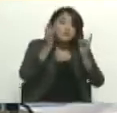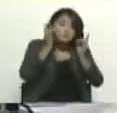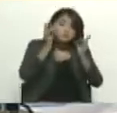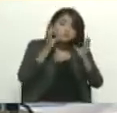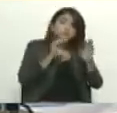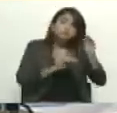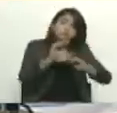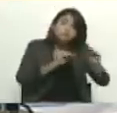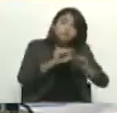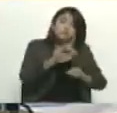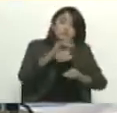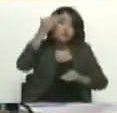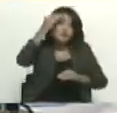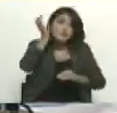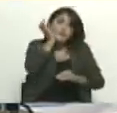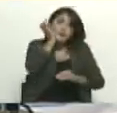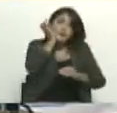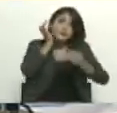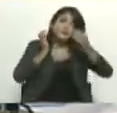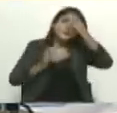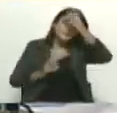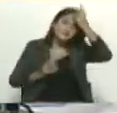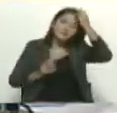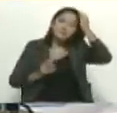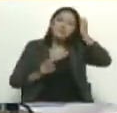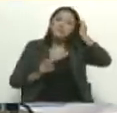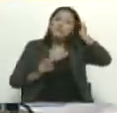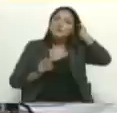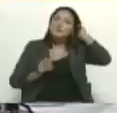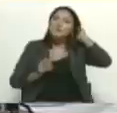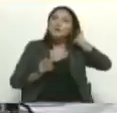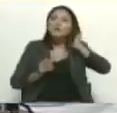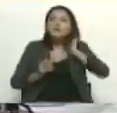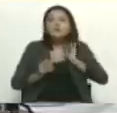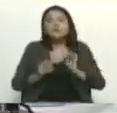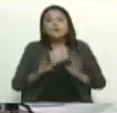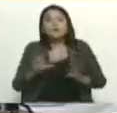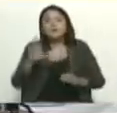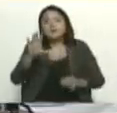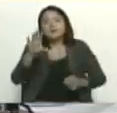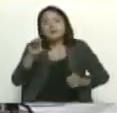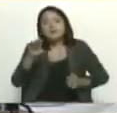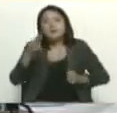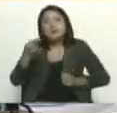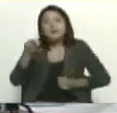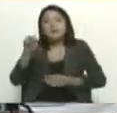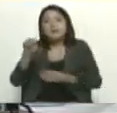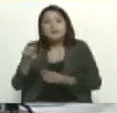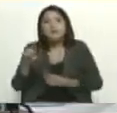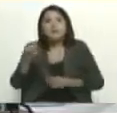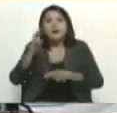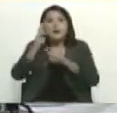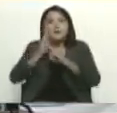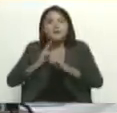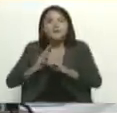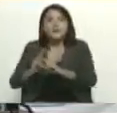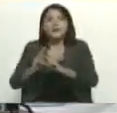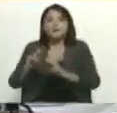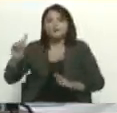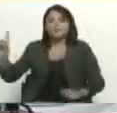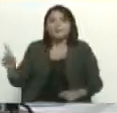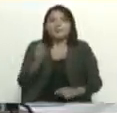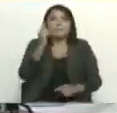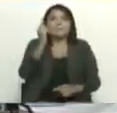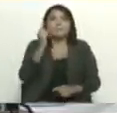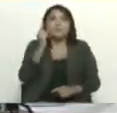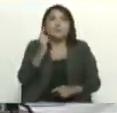el Poder Electoral, en respeto y homenaje a la más grande presidenta o presidente que haya